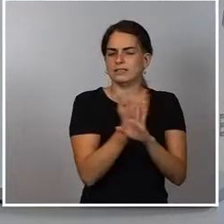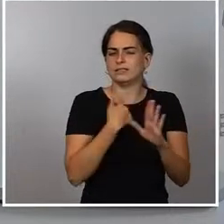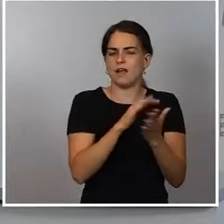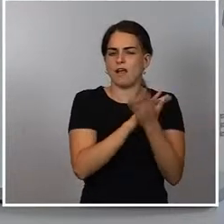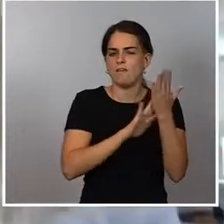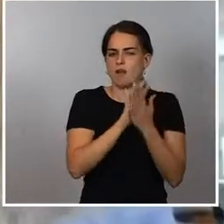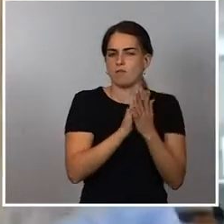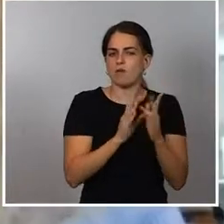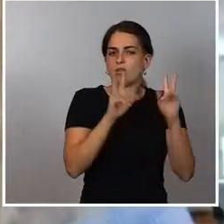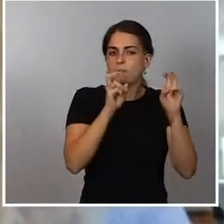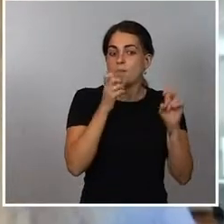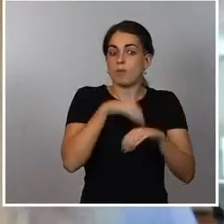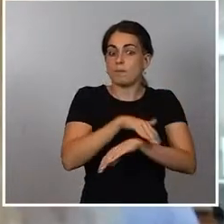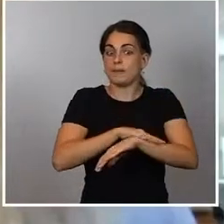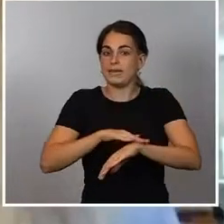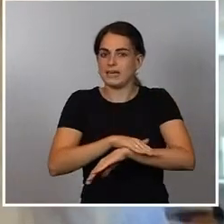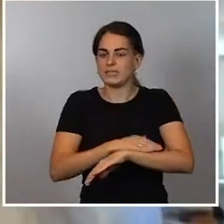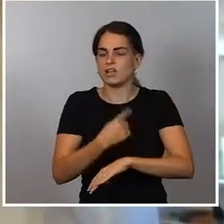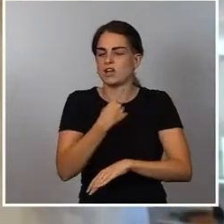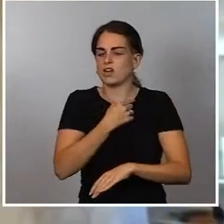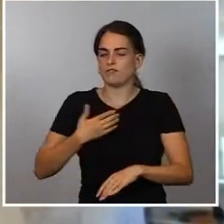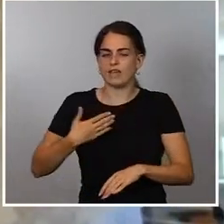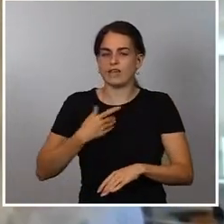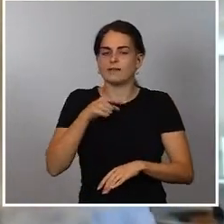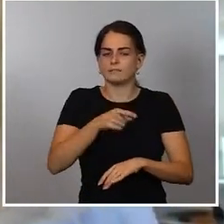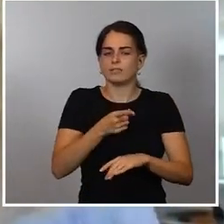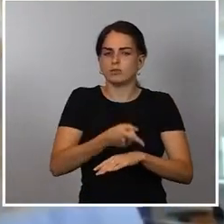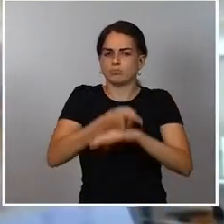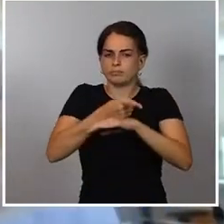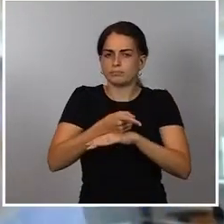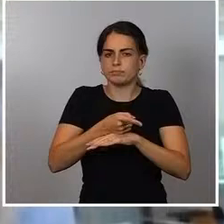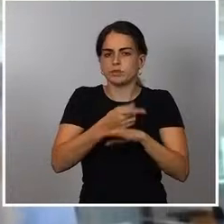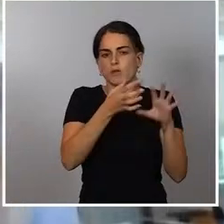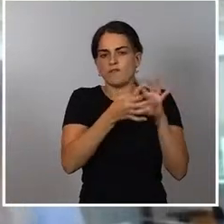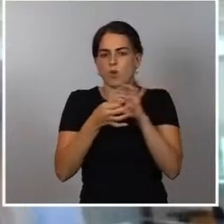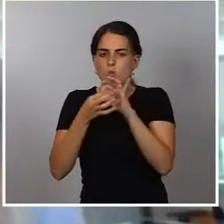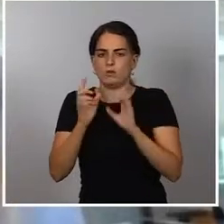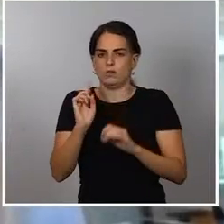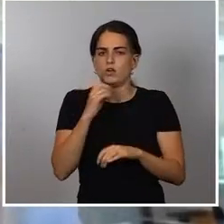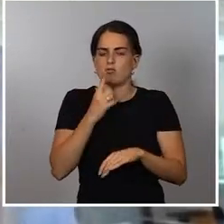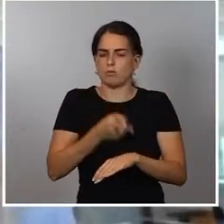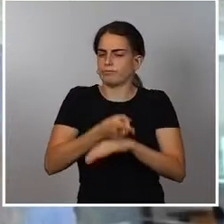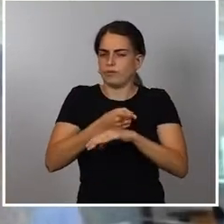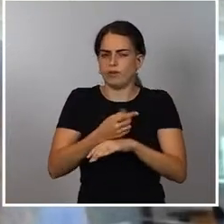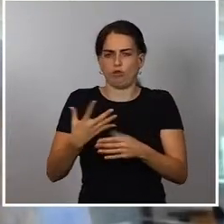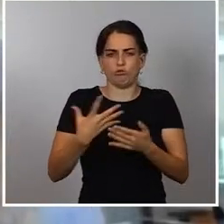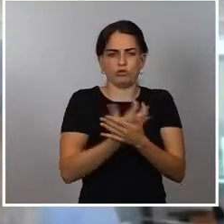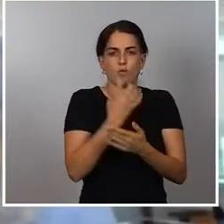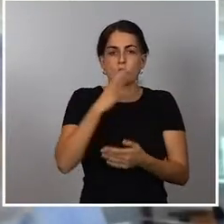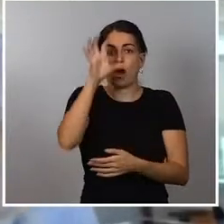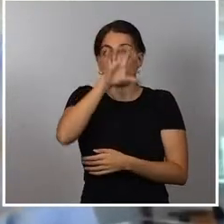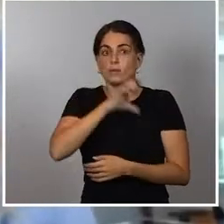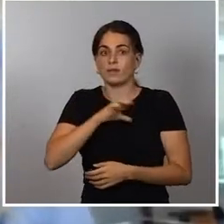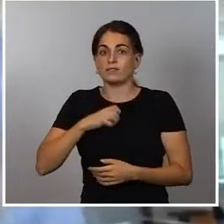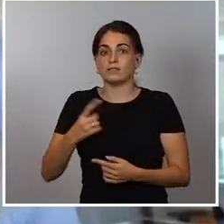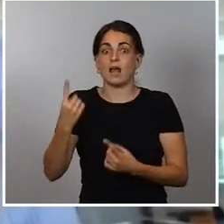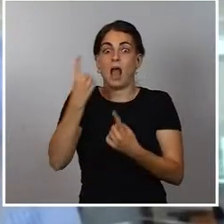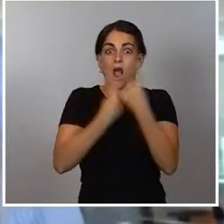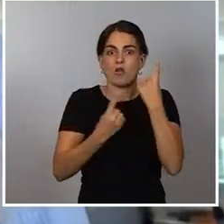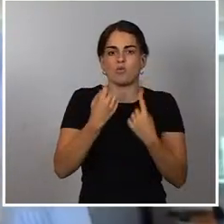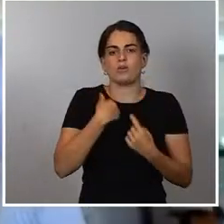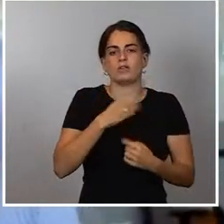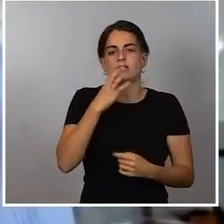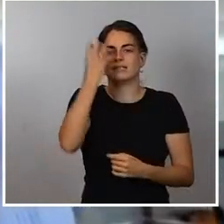planteó que fuera de obligado cumplimiento no vinculante ahora mismo tal y como está en algunas comunidades autónomas por el semáforo epidemiológico no podrían